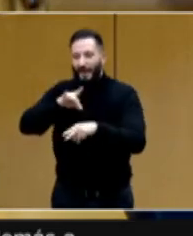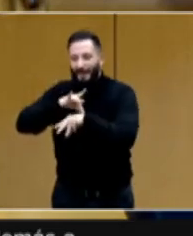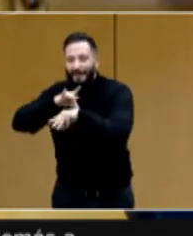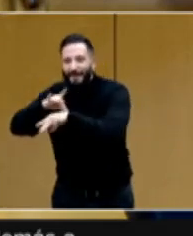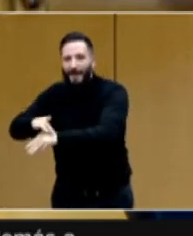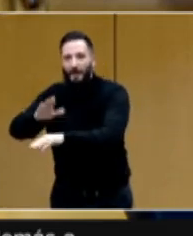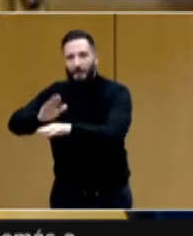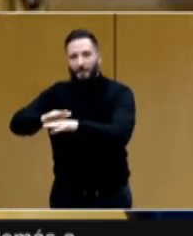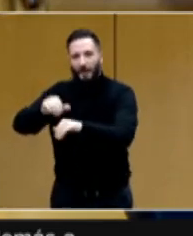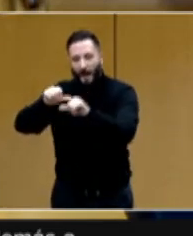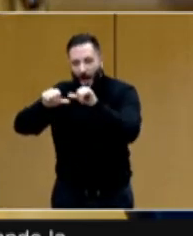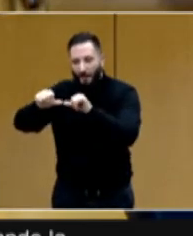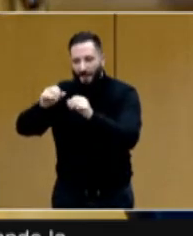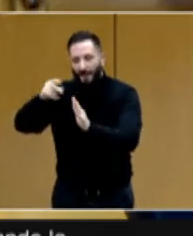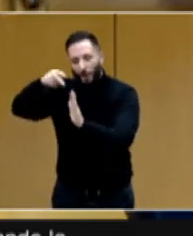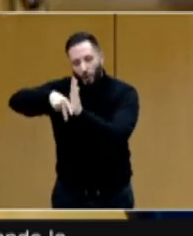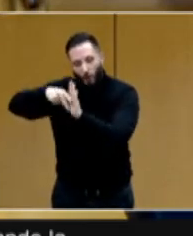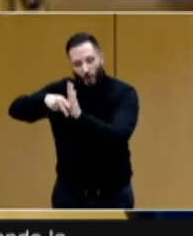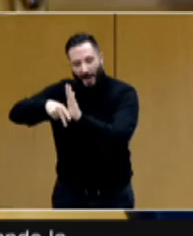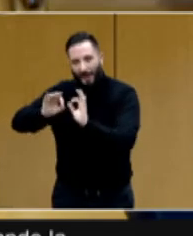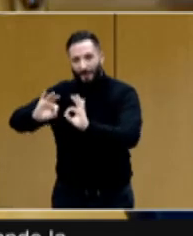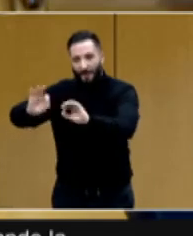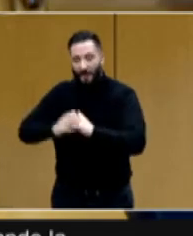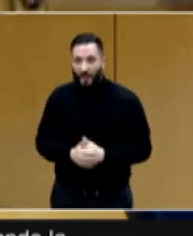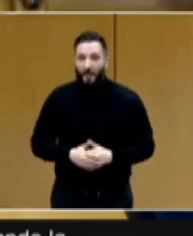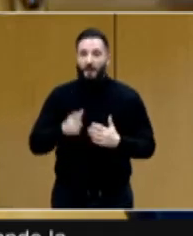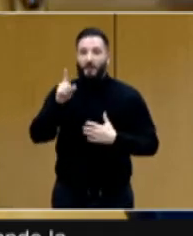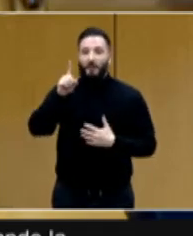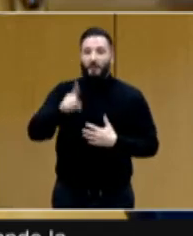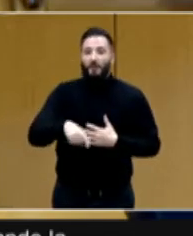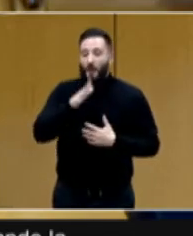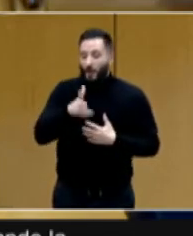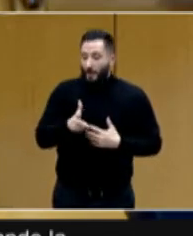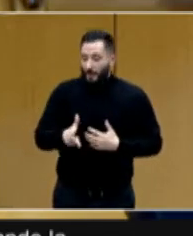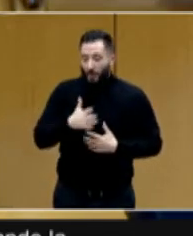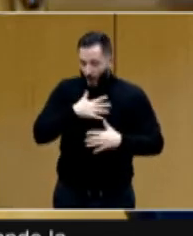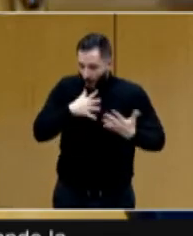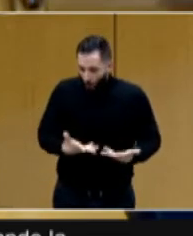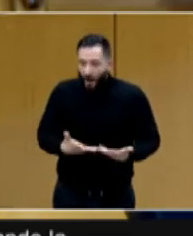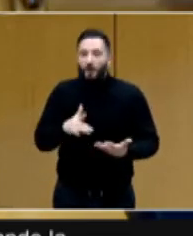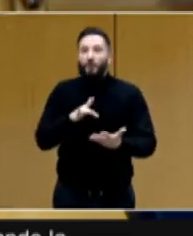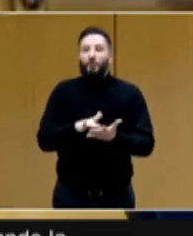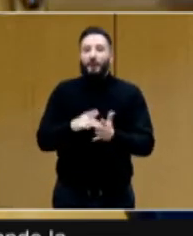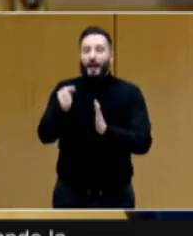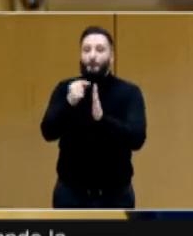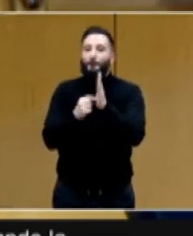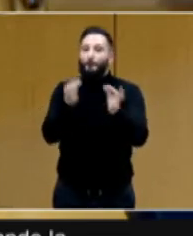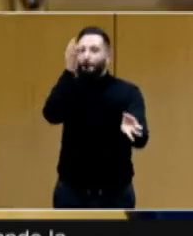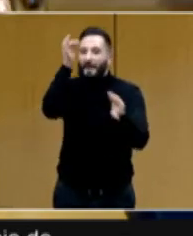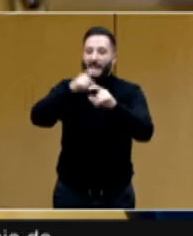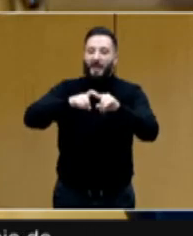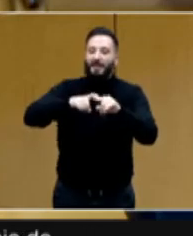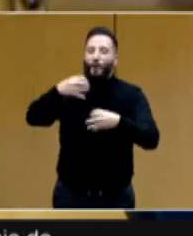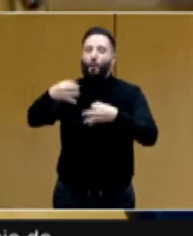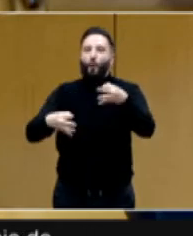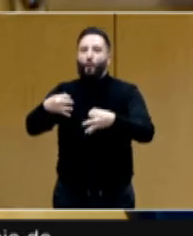es la vía notarial Por qué Porque ya estoy ya lo dice el derecho vigente no se tomará medidas de carácter judicial si existe una medida de